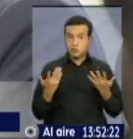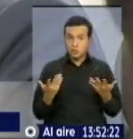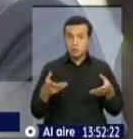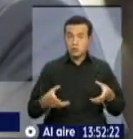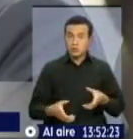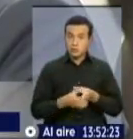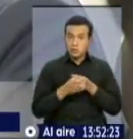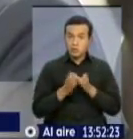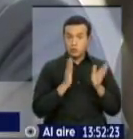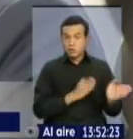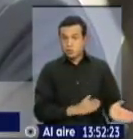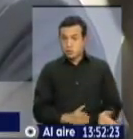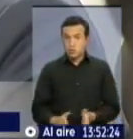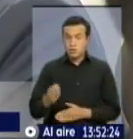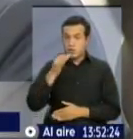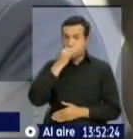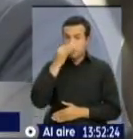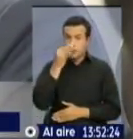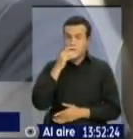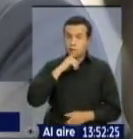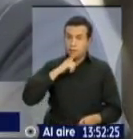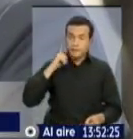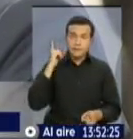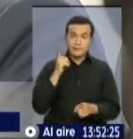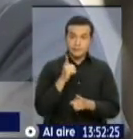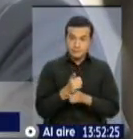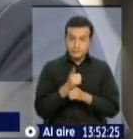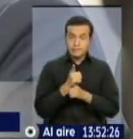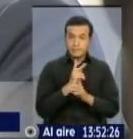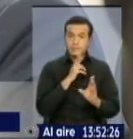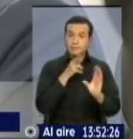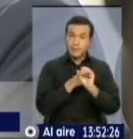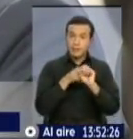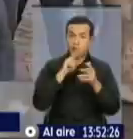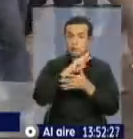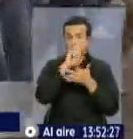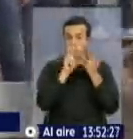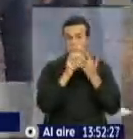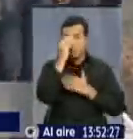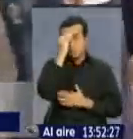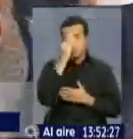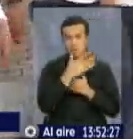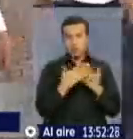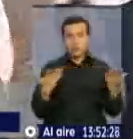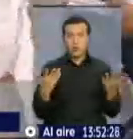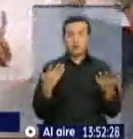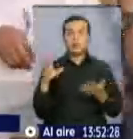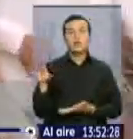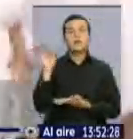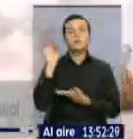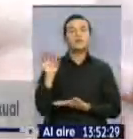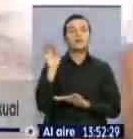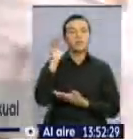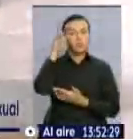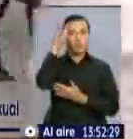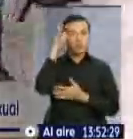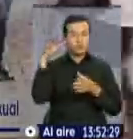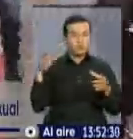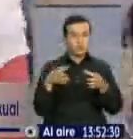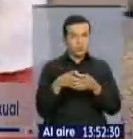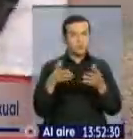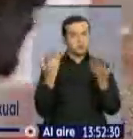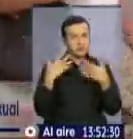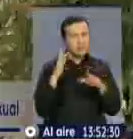organizado, constituido, legítimamente involucrado en los aspectos educativos. Representantes de la red de maestros